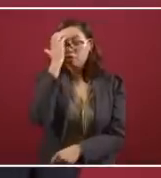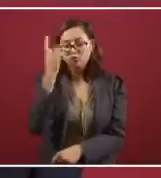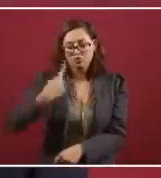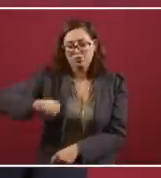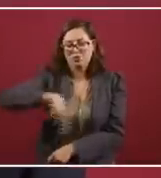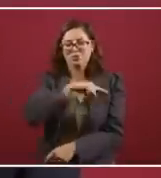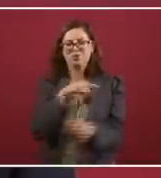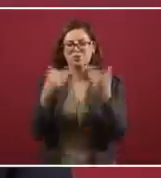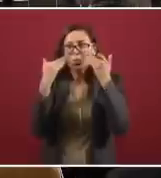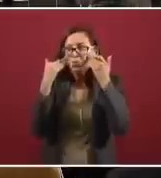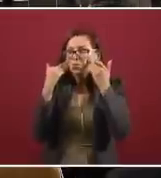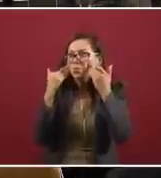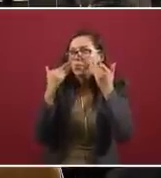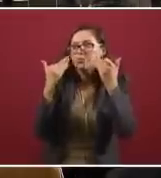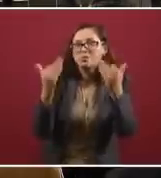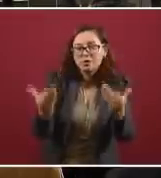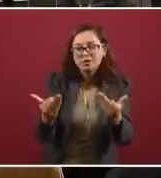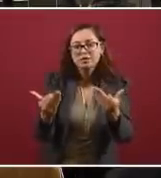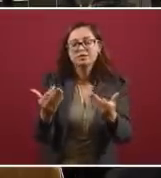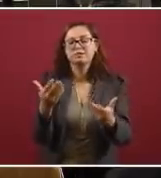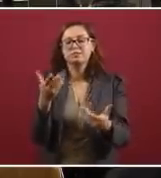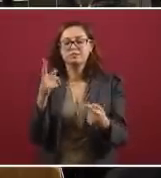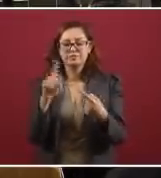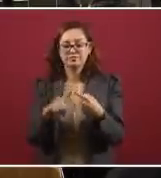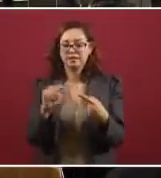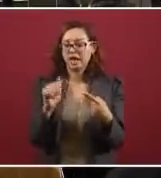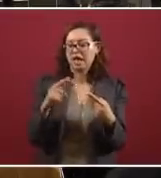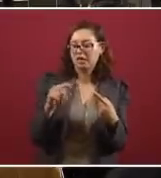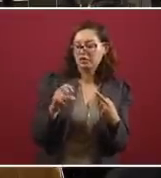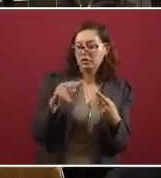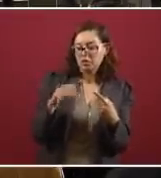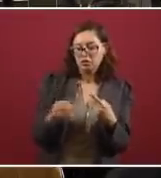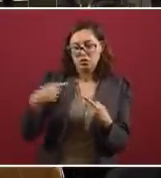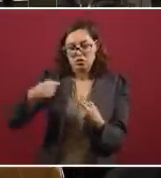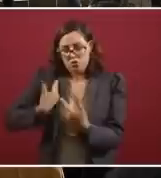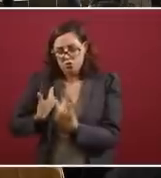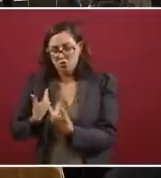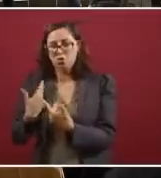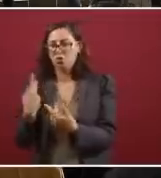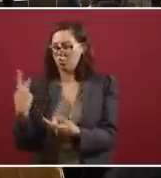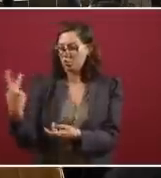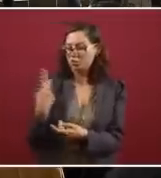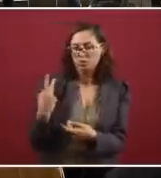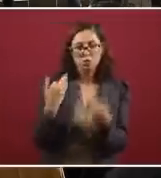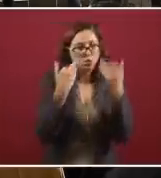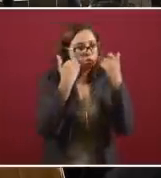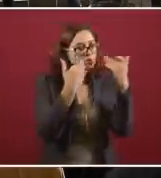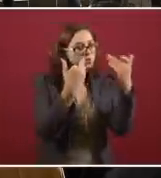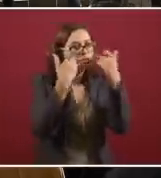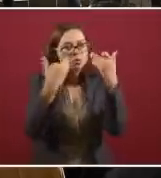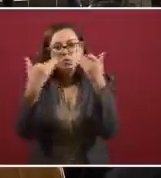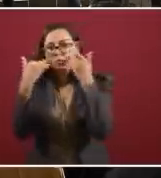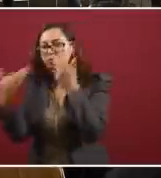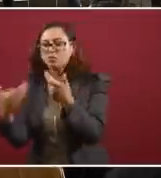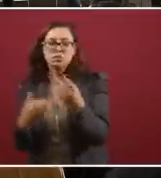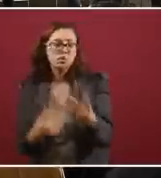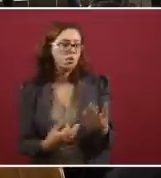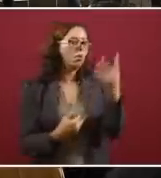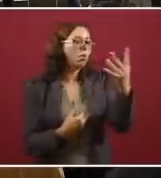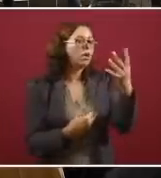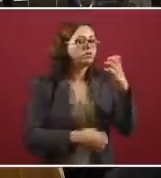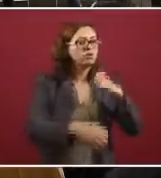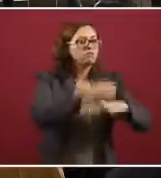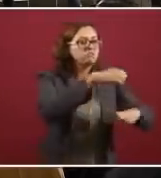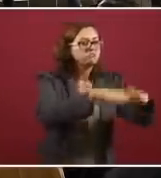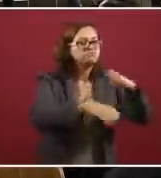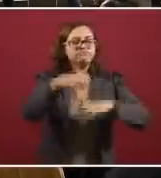intentado lograr, tanto Antonio del Valle como un servidor, a cada una de las cuatro compañías